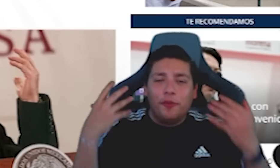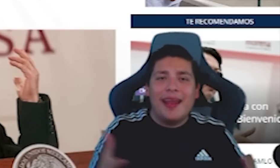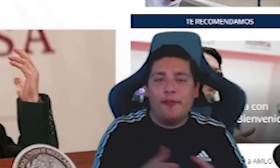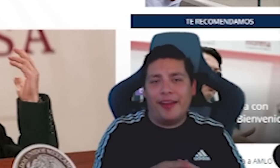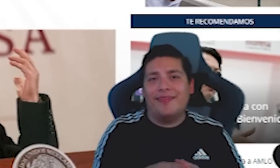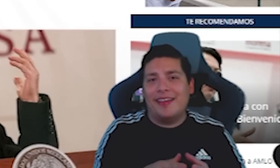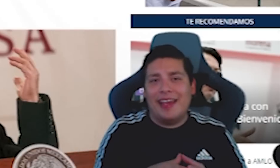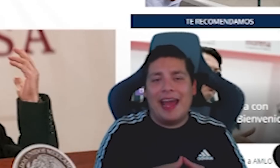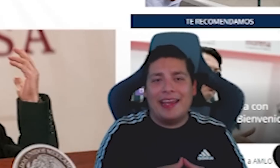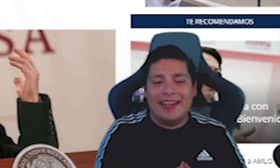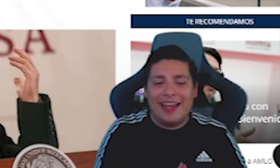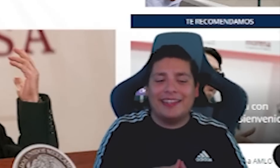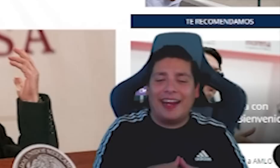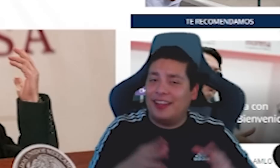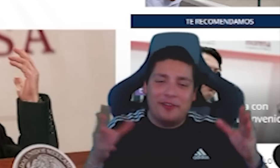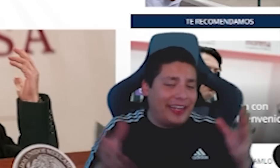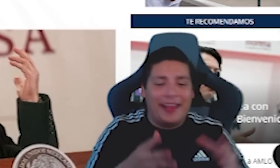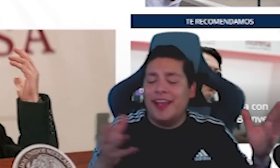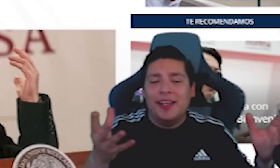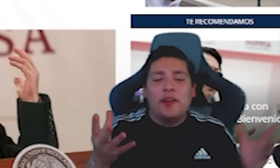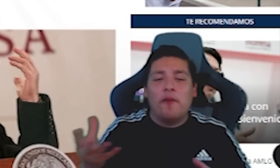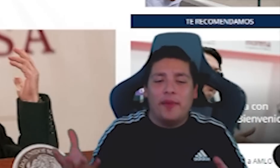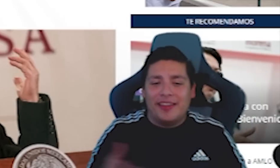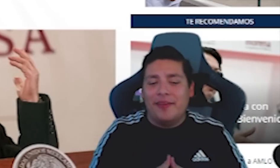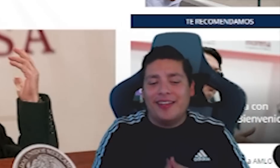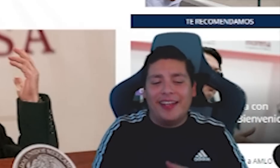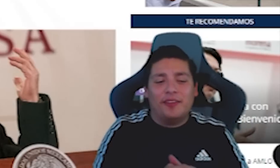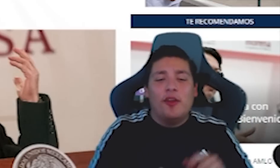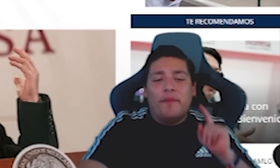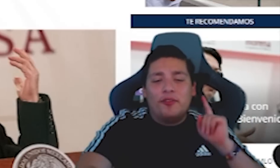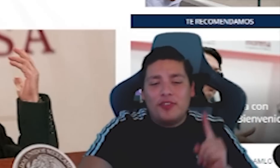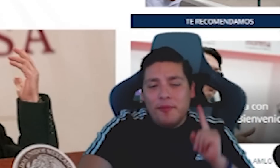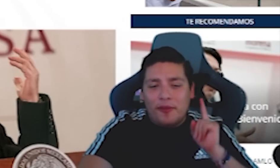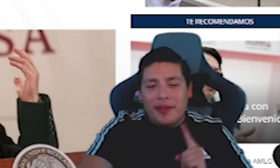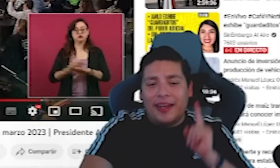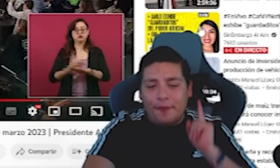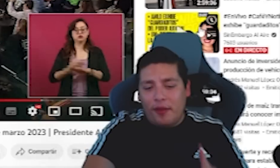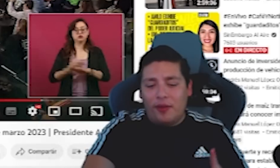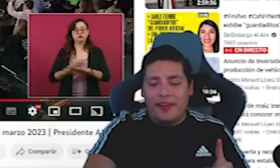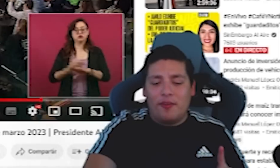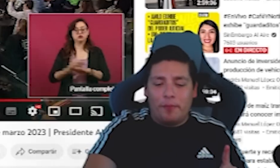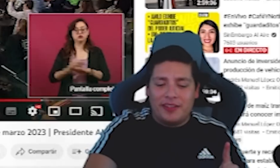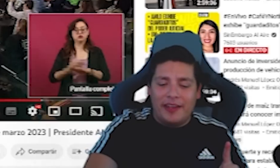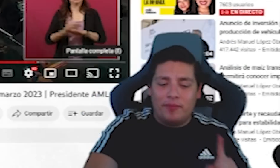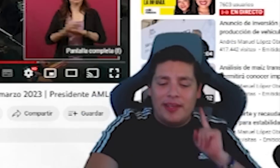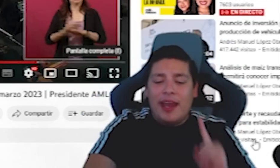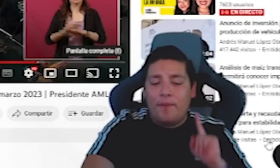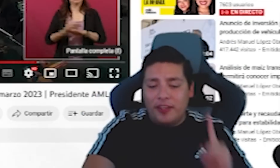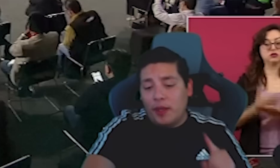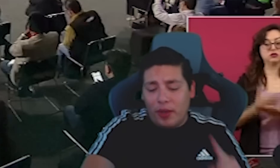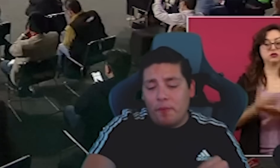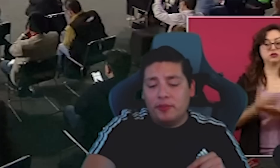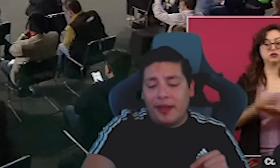protestante estuviera al frente de la iglesia católica. Y es completamente cierto. Pero escuchemos, familia, qué fue lo que dijo el